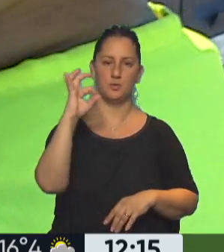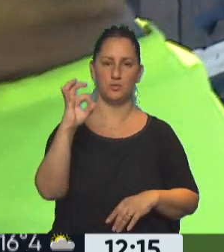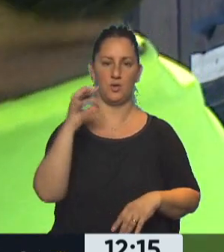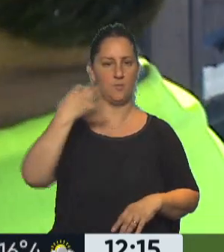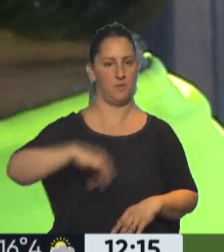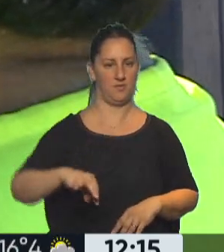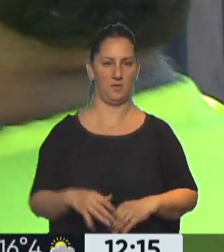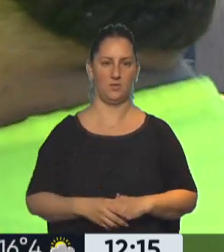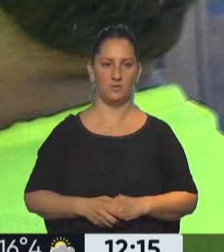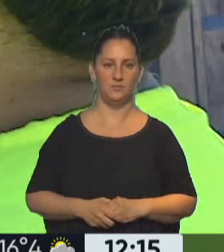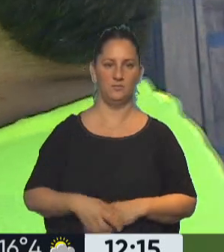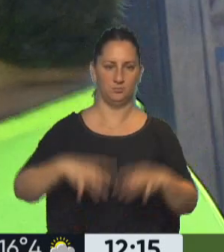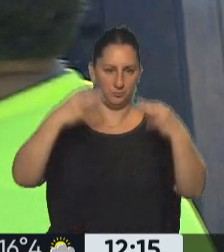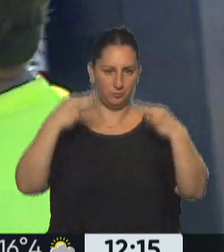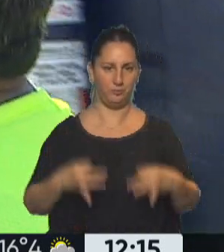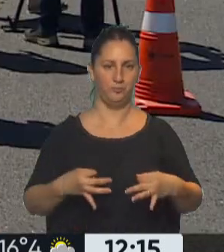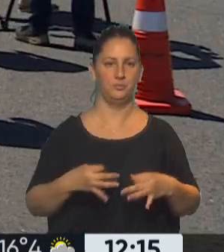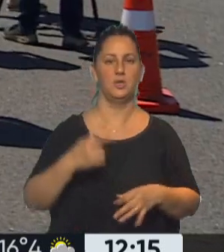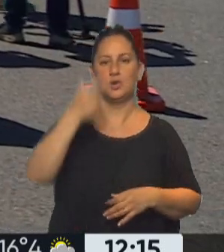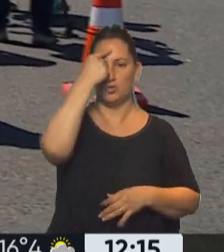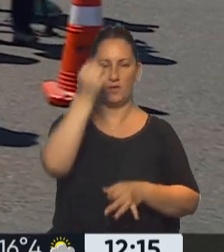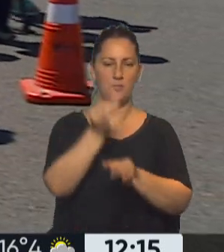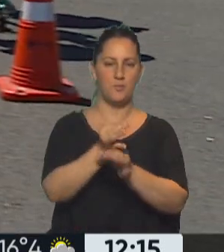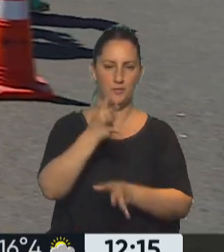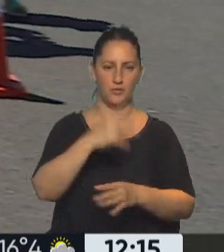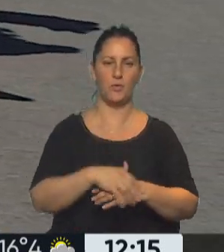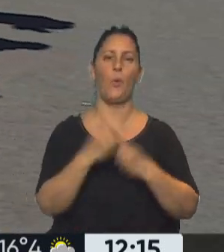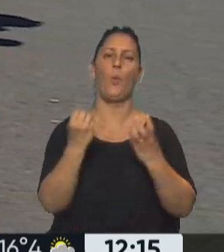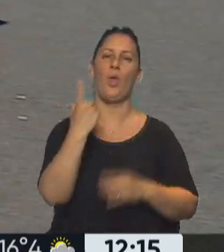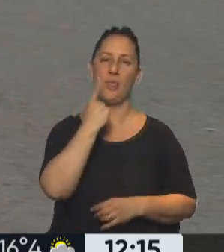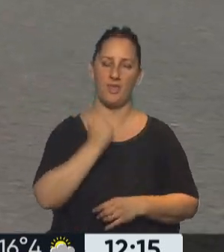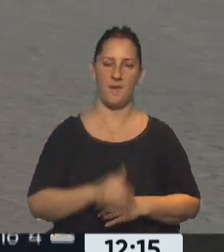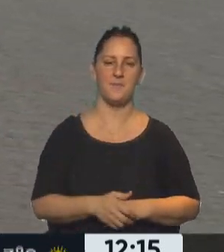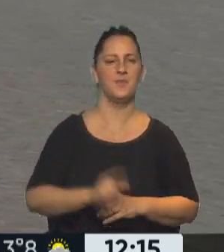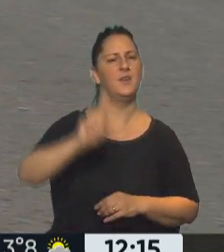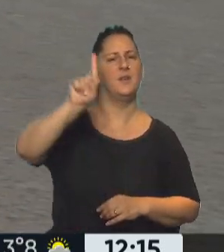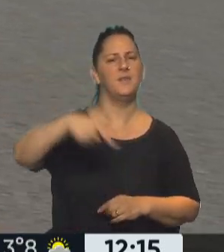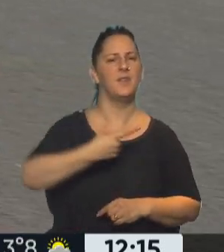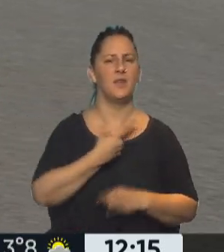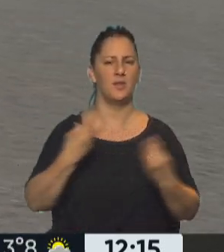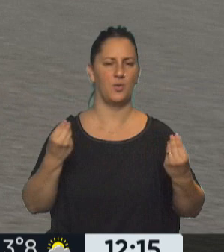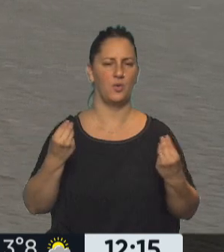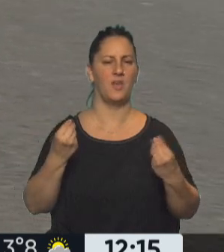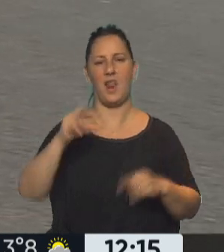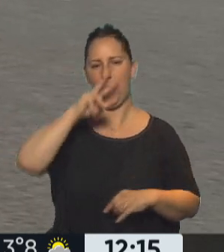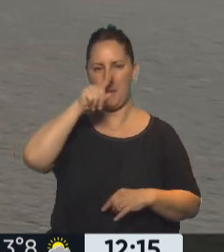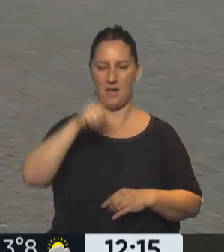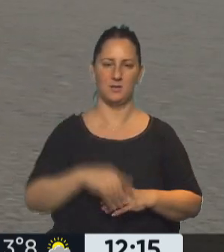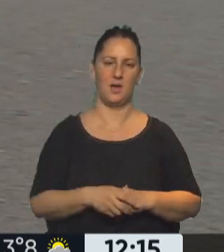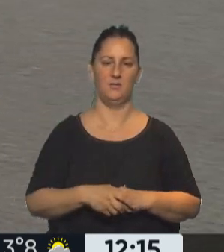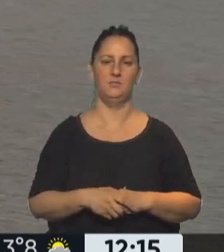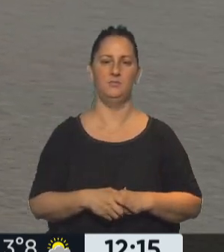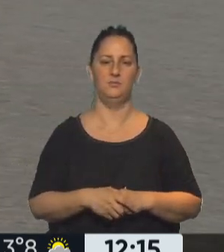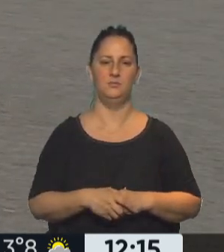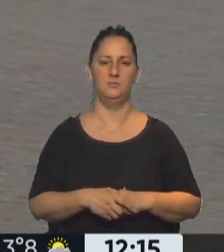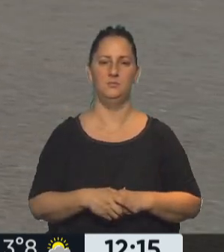bien? Excelente. Bien, ¿eh? Corresponde, chofer profesional, que tengas un buen día. ¿De dónde viene, caballero? Jefe, de La Plata. ¿La Plata, de la